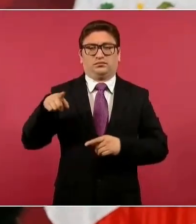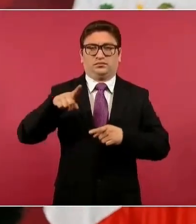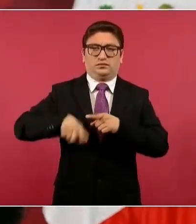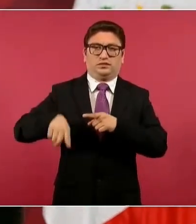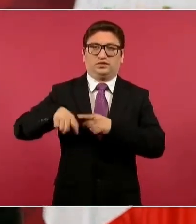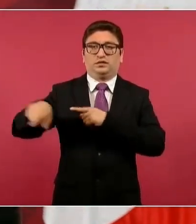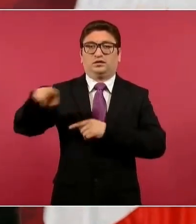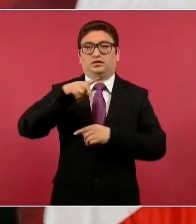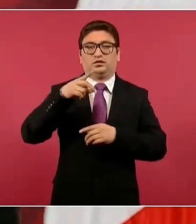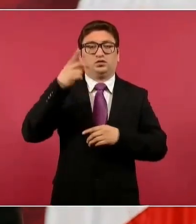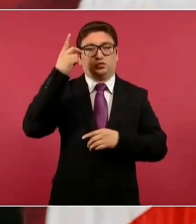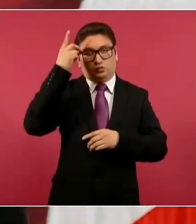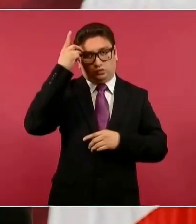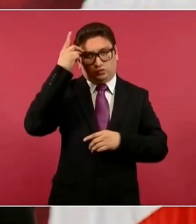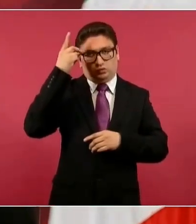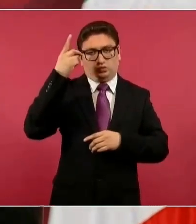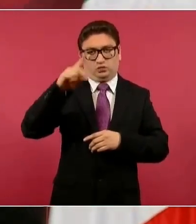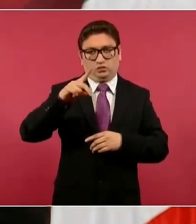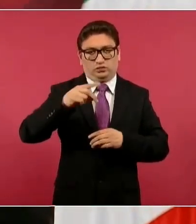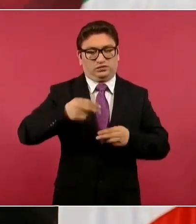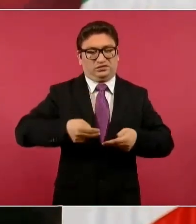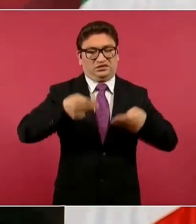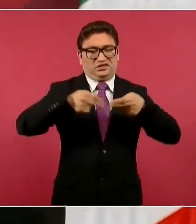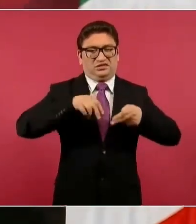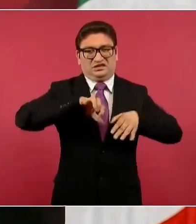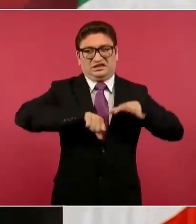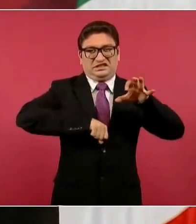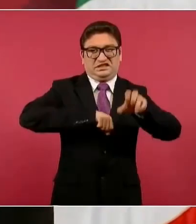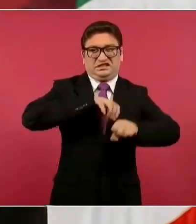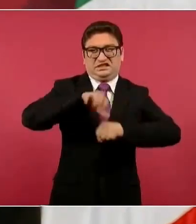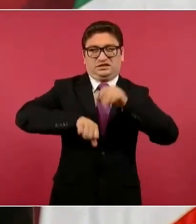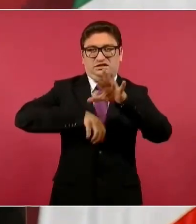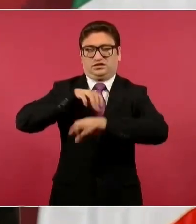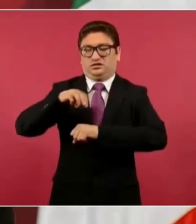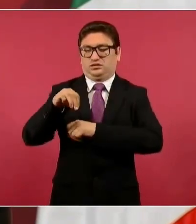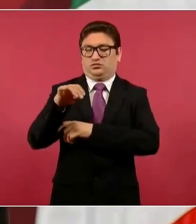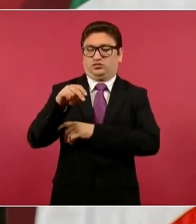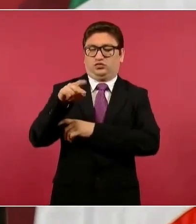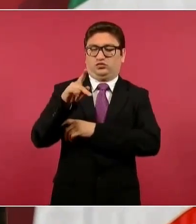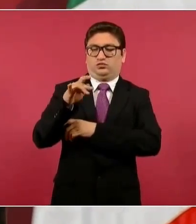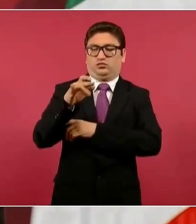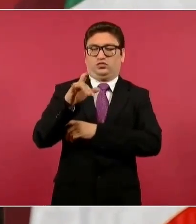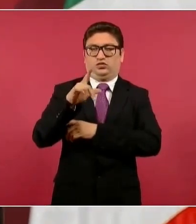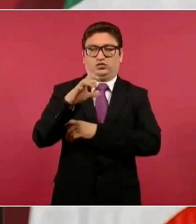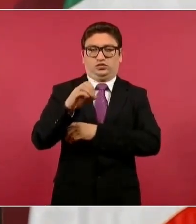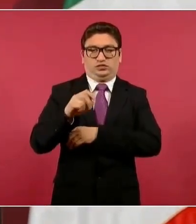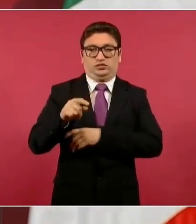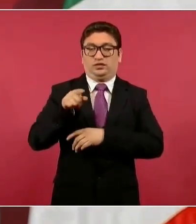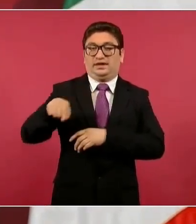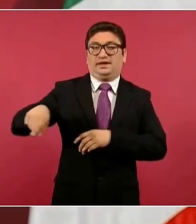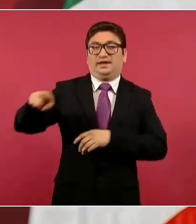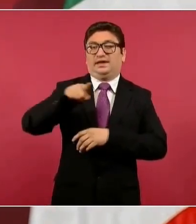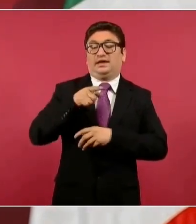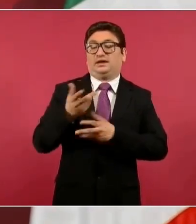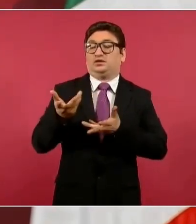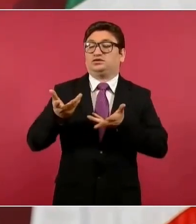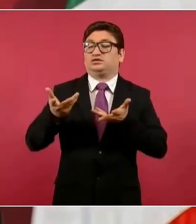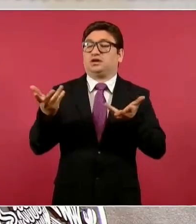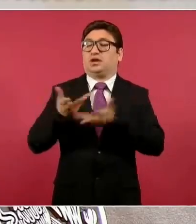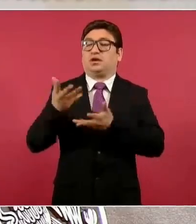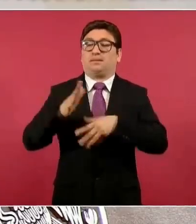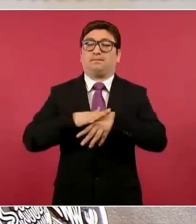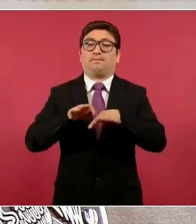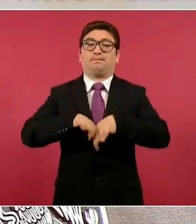los dueños de los monopolios, que les llaman actores